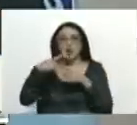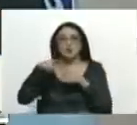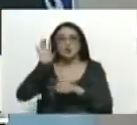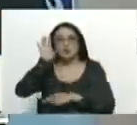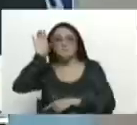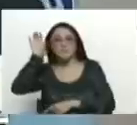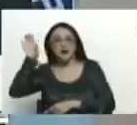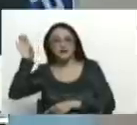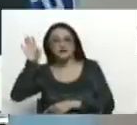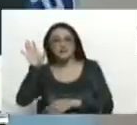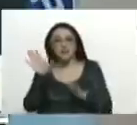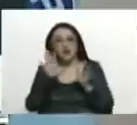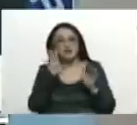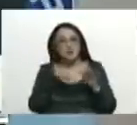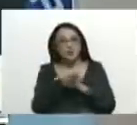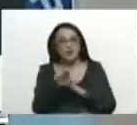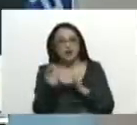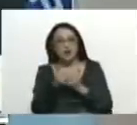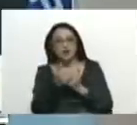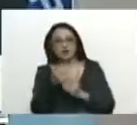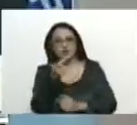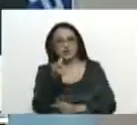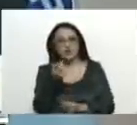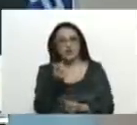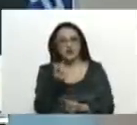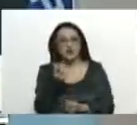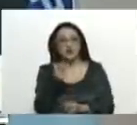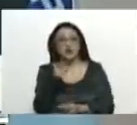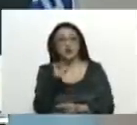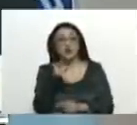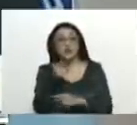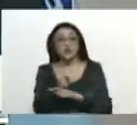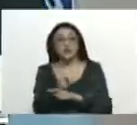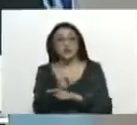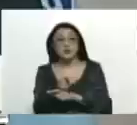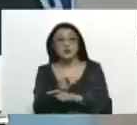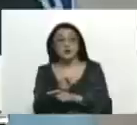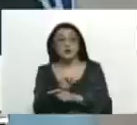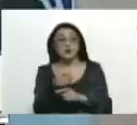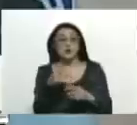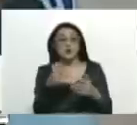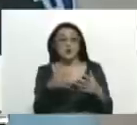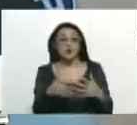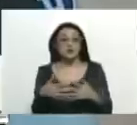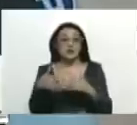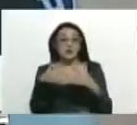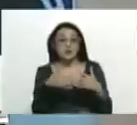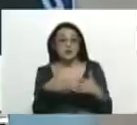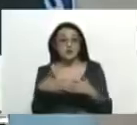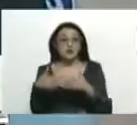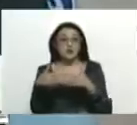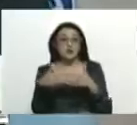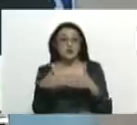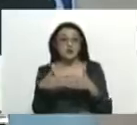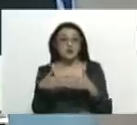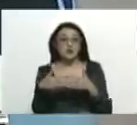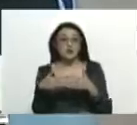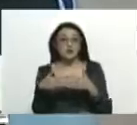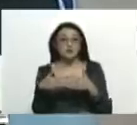etcétera Y eso ha obligado a la justicia estadounidense a solicitar